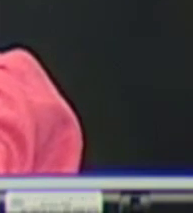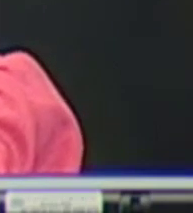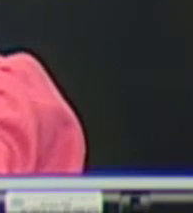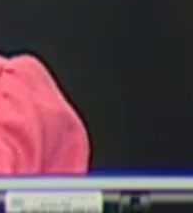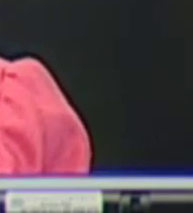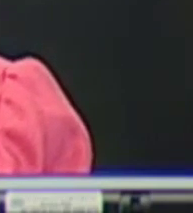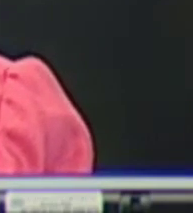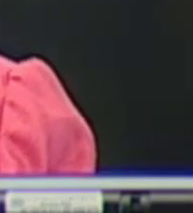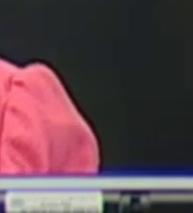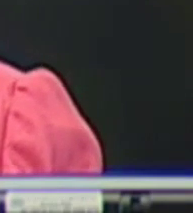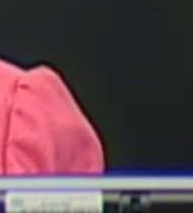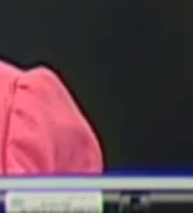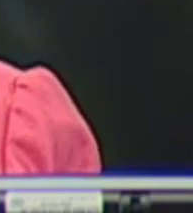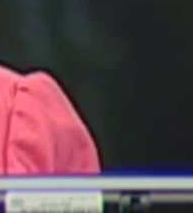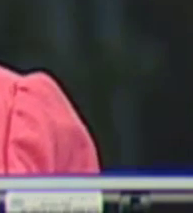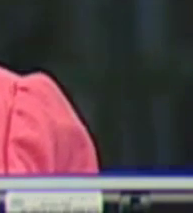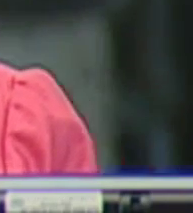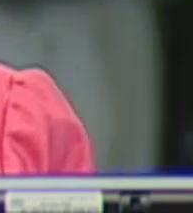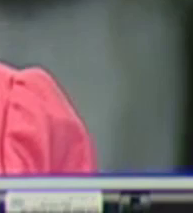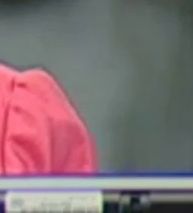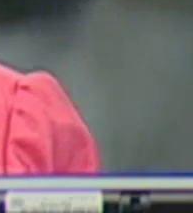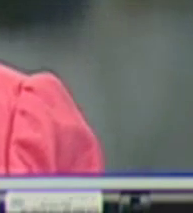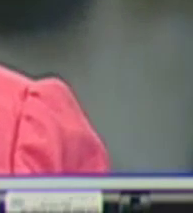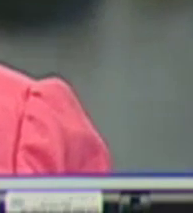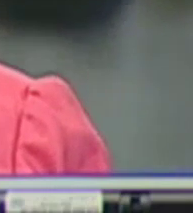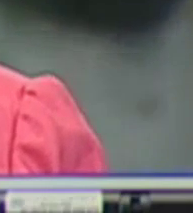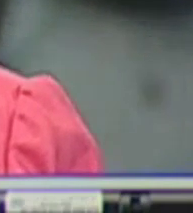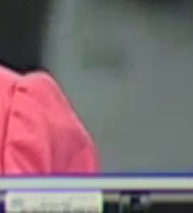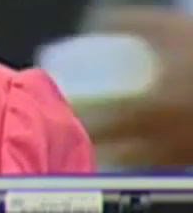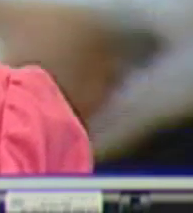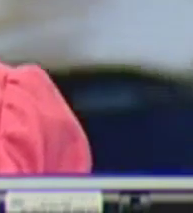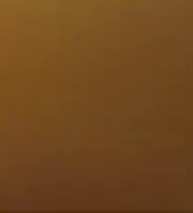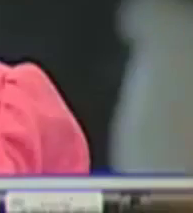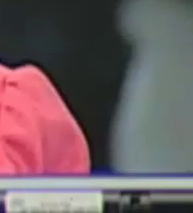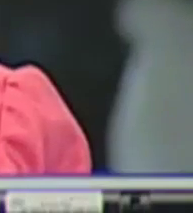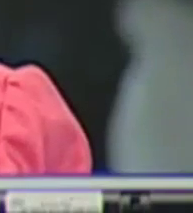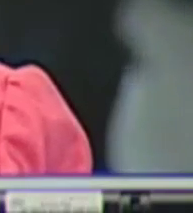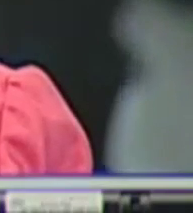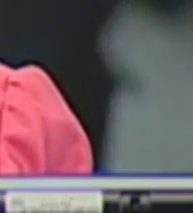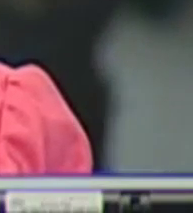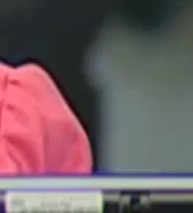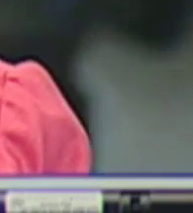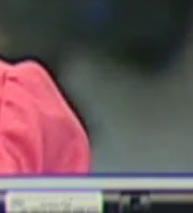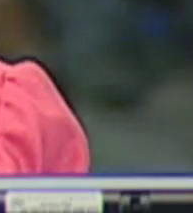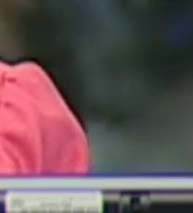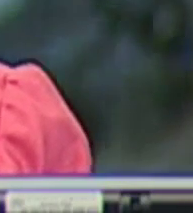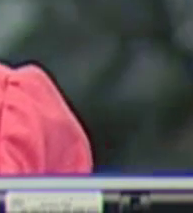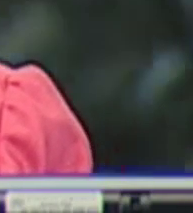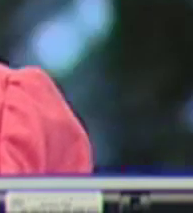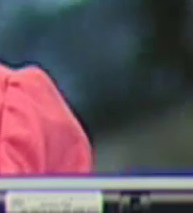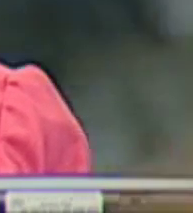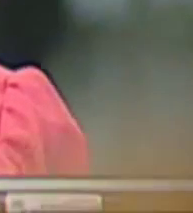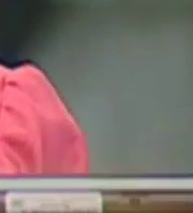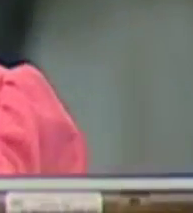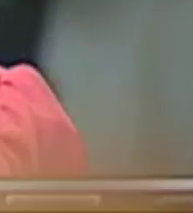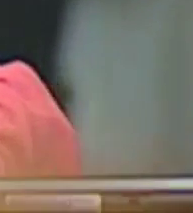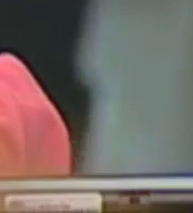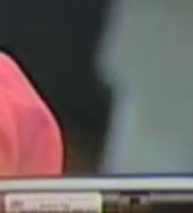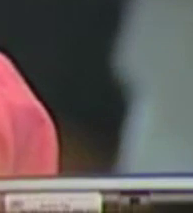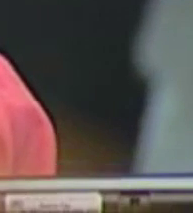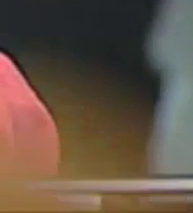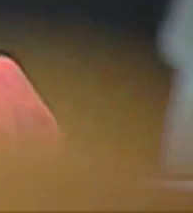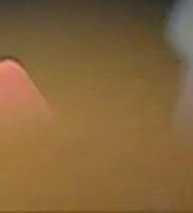Por eso, a nombre de la Alianza Nuevo País, que la conforma el Partido de